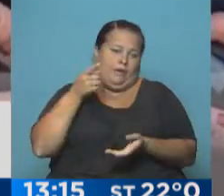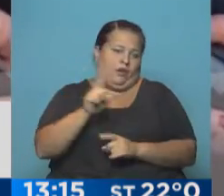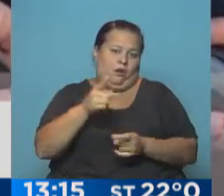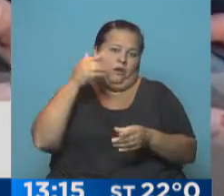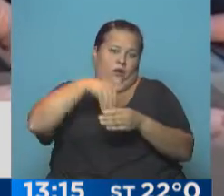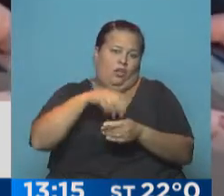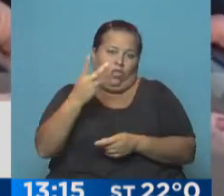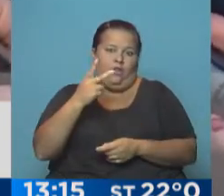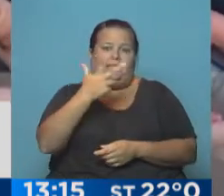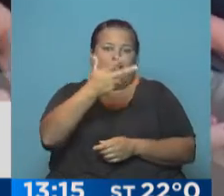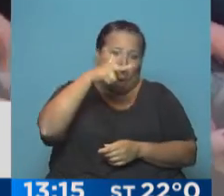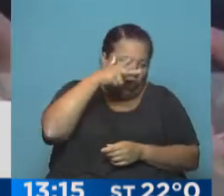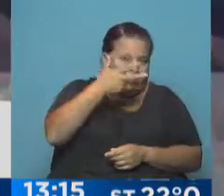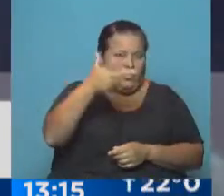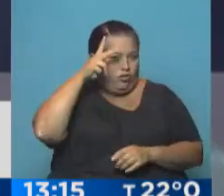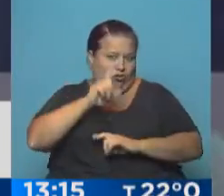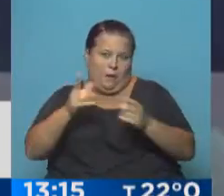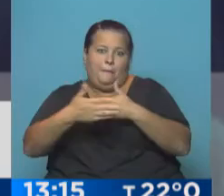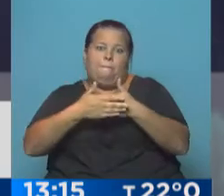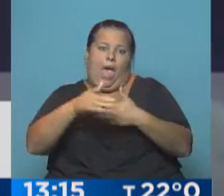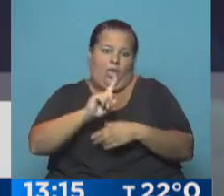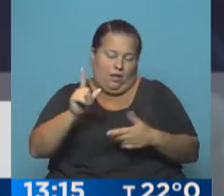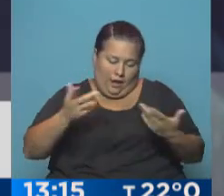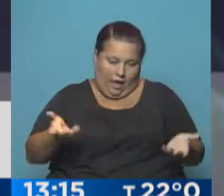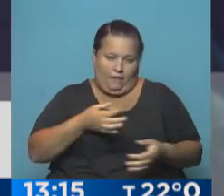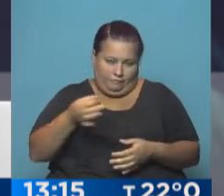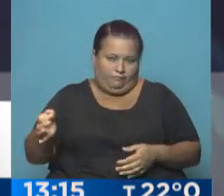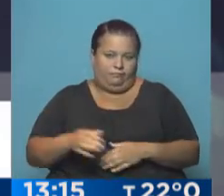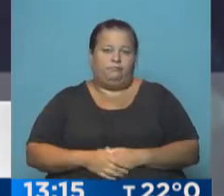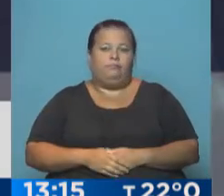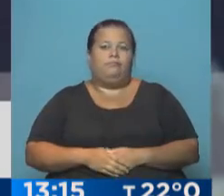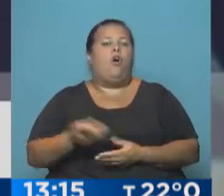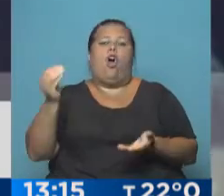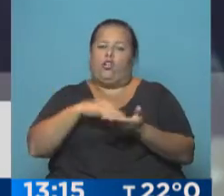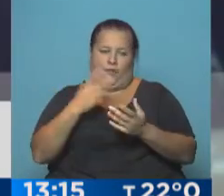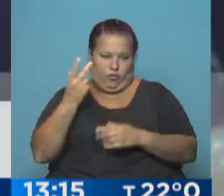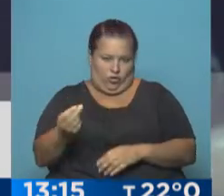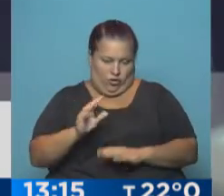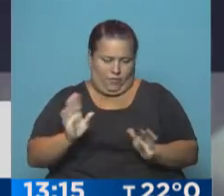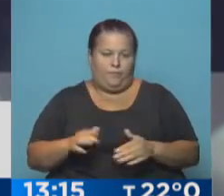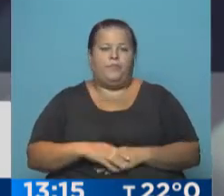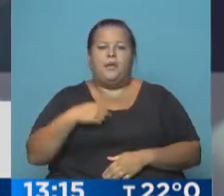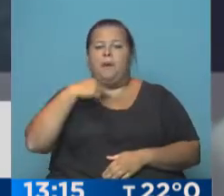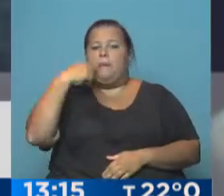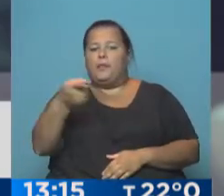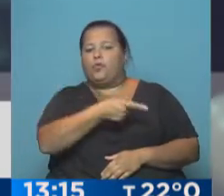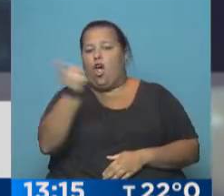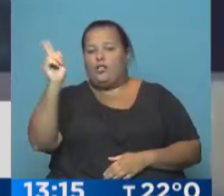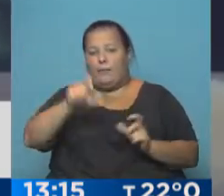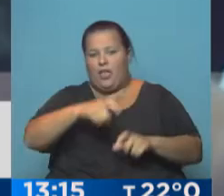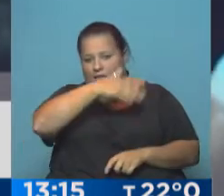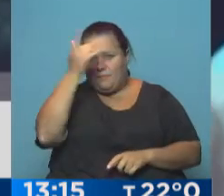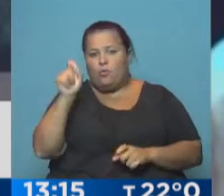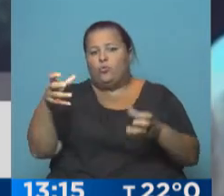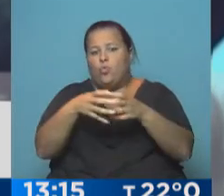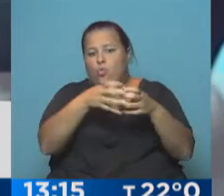mismo, para que no salga 38-38. Para que no se peguen las boletas. Exactamente, eso vamos, no va a volver a suceder. Vamos a consultar con el resto de los asambleístas, cada uno con su